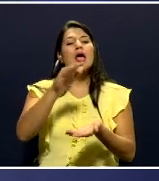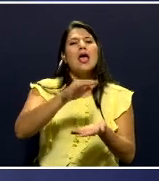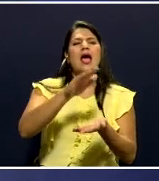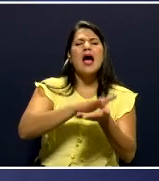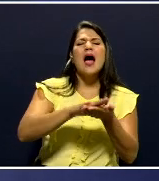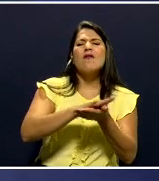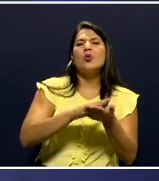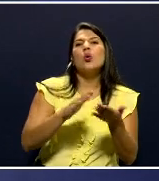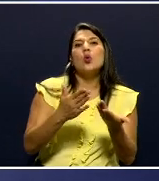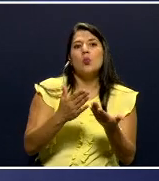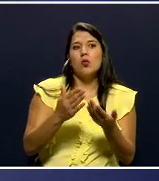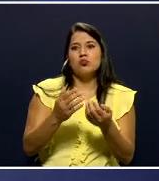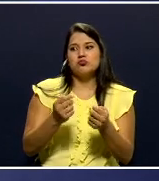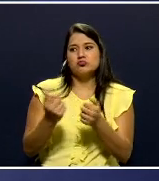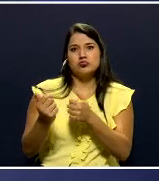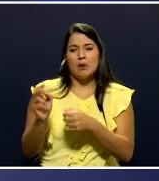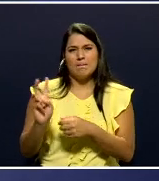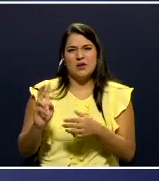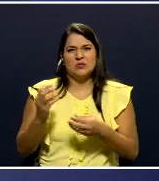virus?